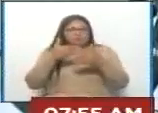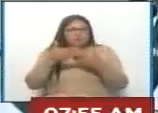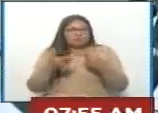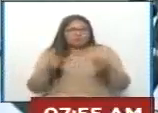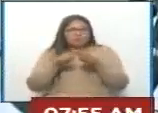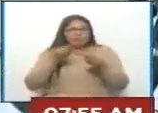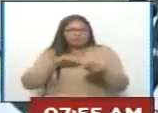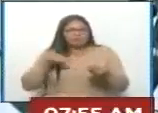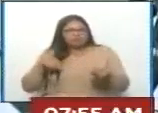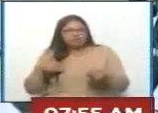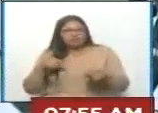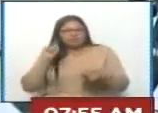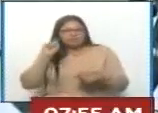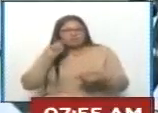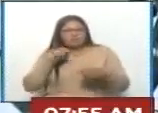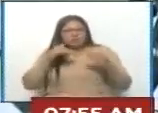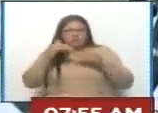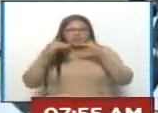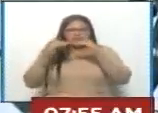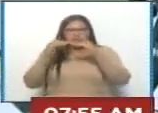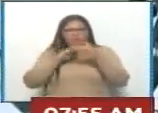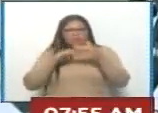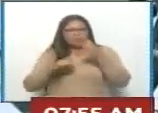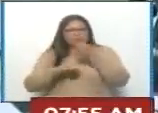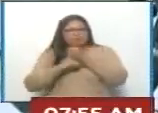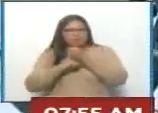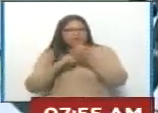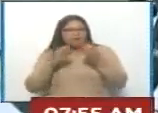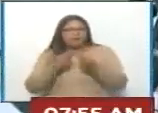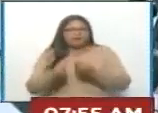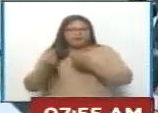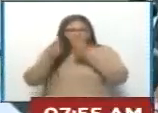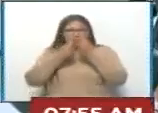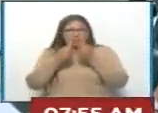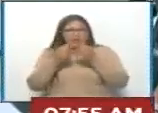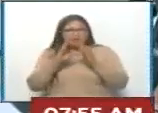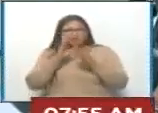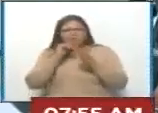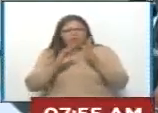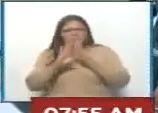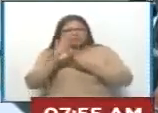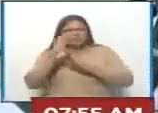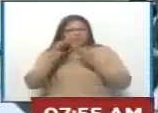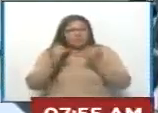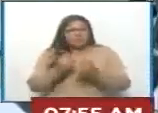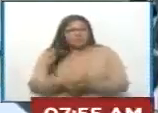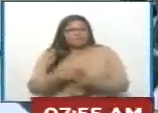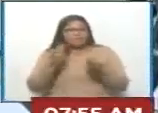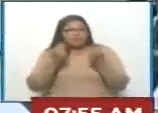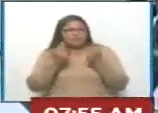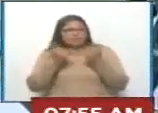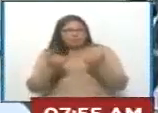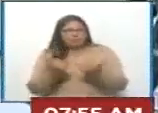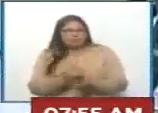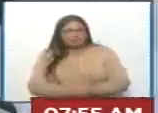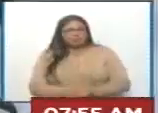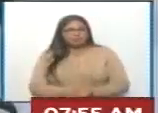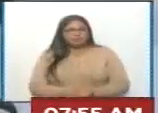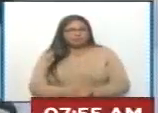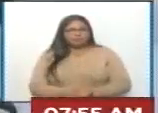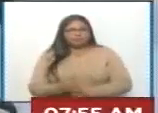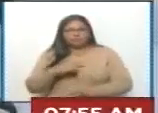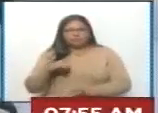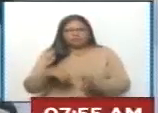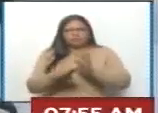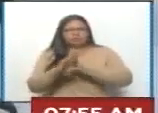necesitamos estabilidad en la economía. Eso significa que no haya ese incremento de los precios. En estos momentos, ese